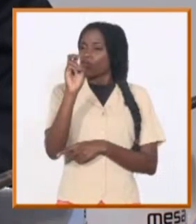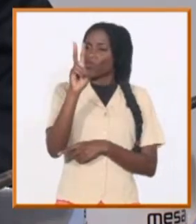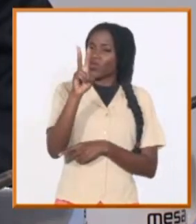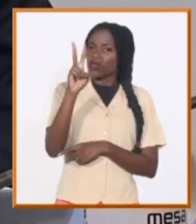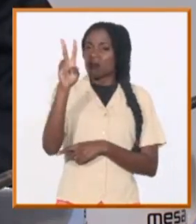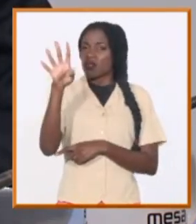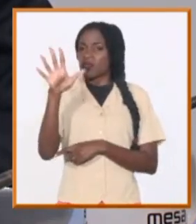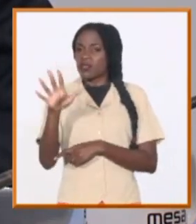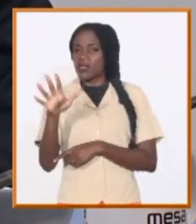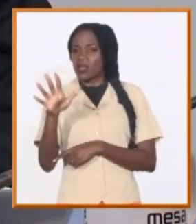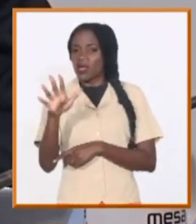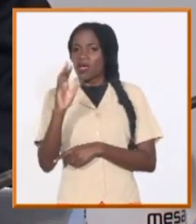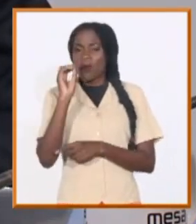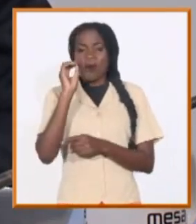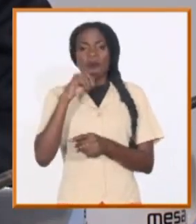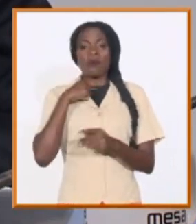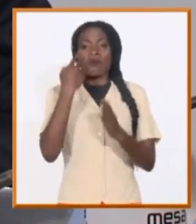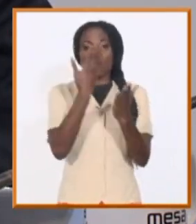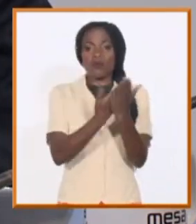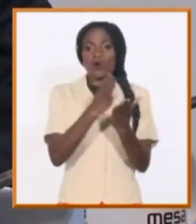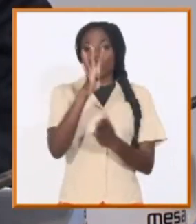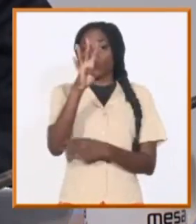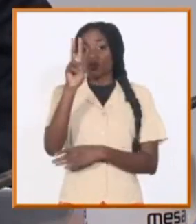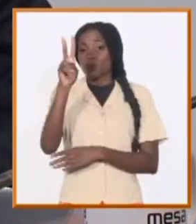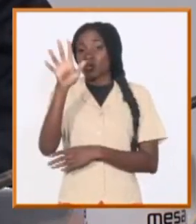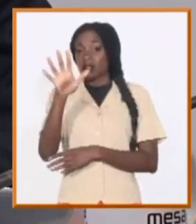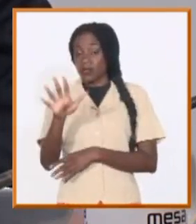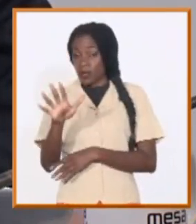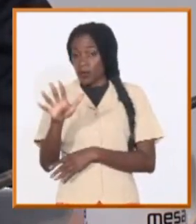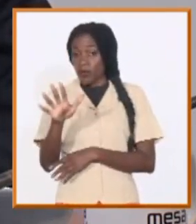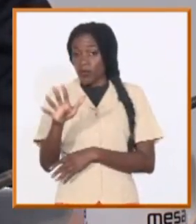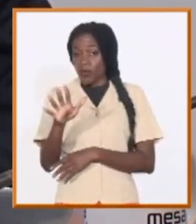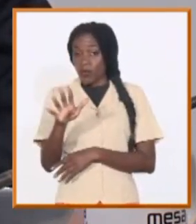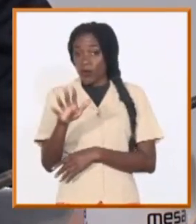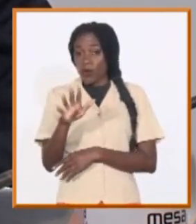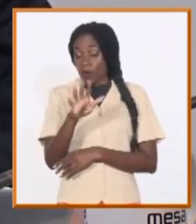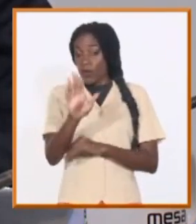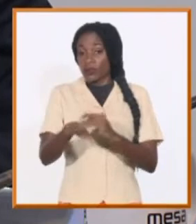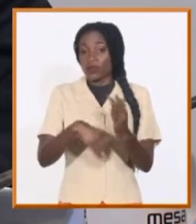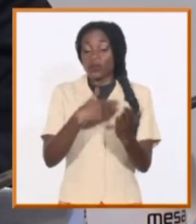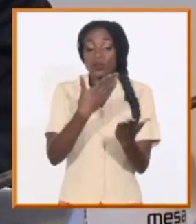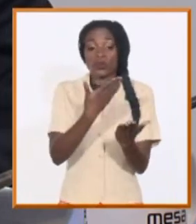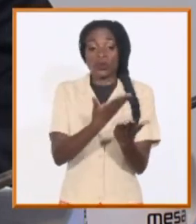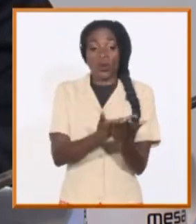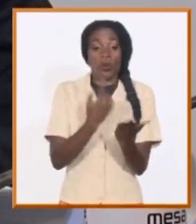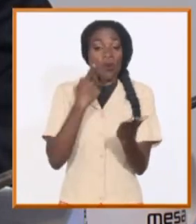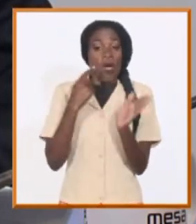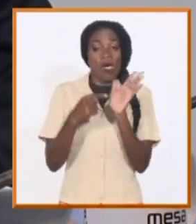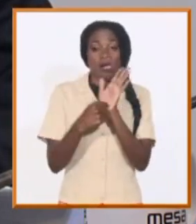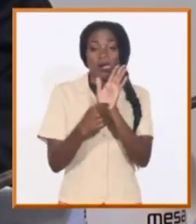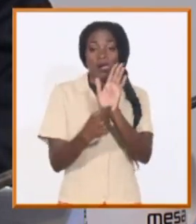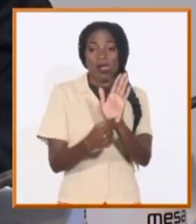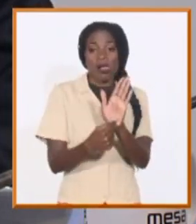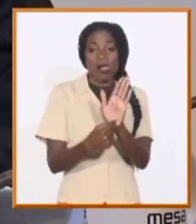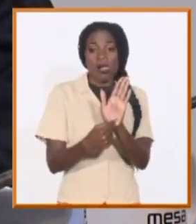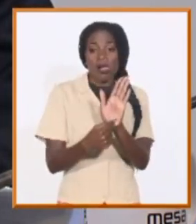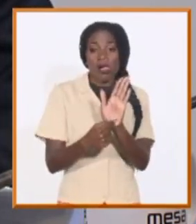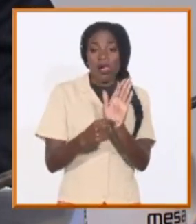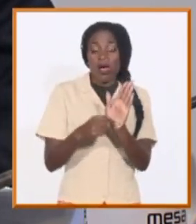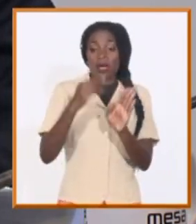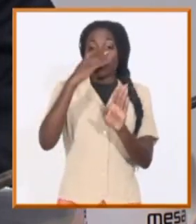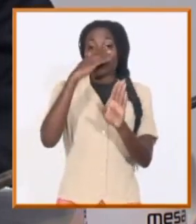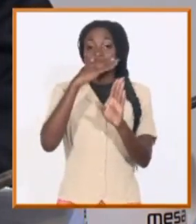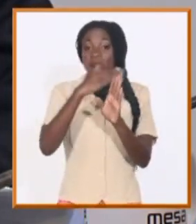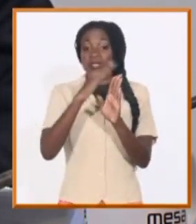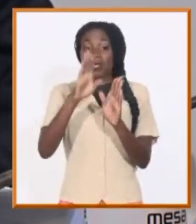225 pruebas de las 425 que fueron convocadas, lo que te demuestra que prácticamente con la mitad